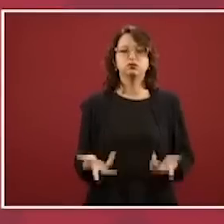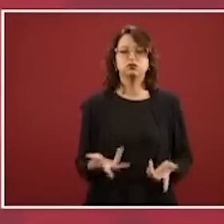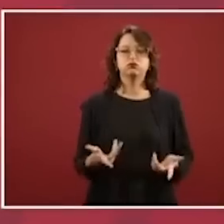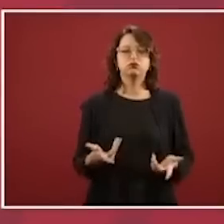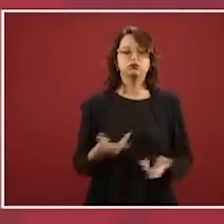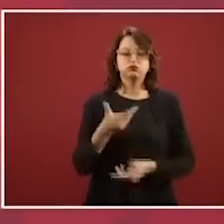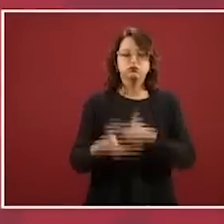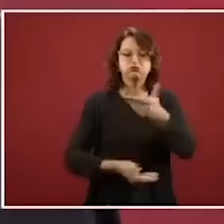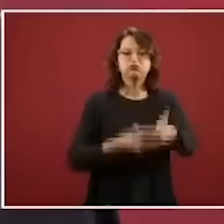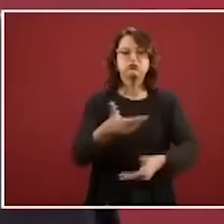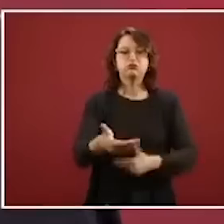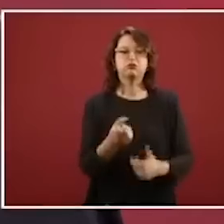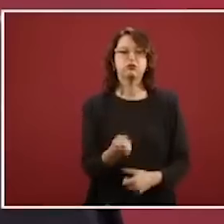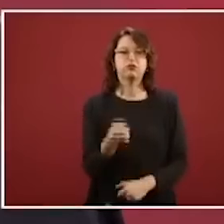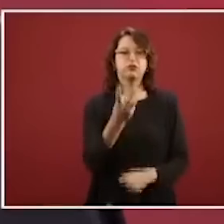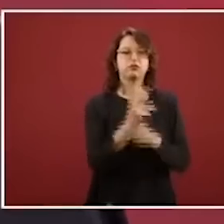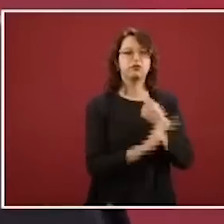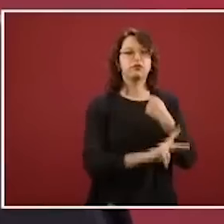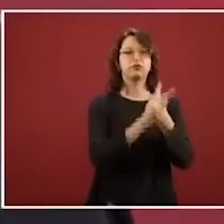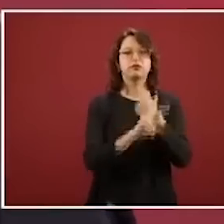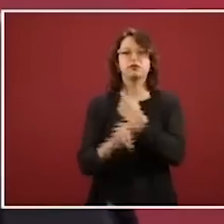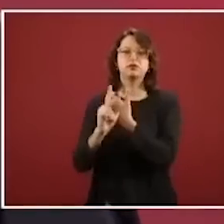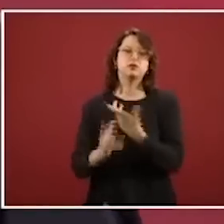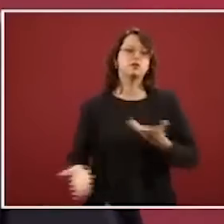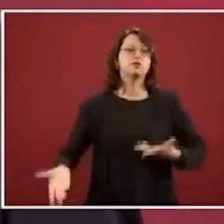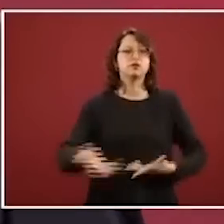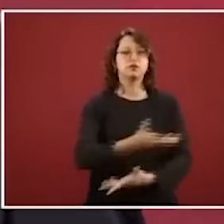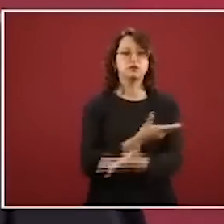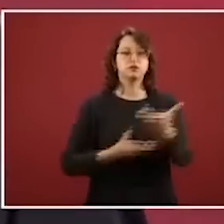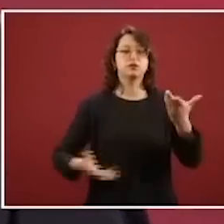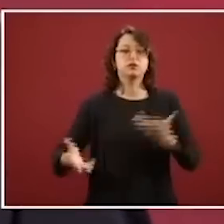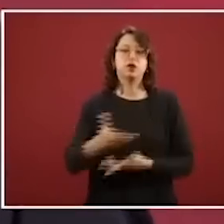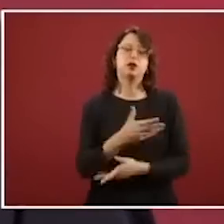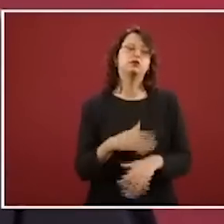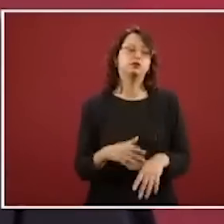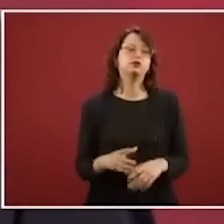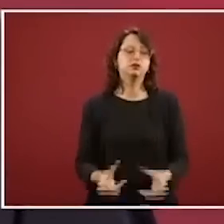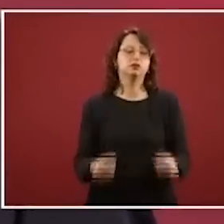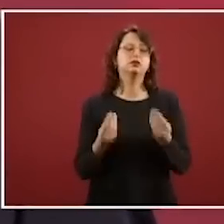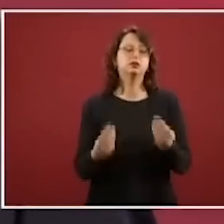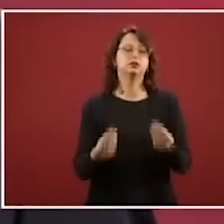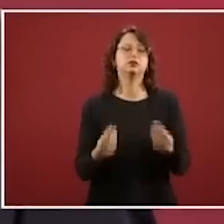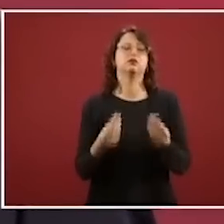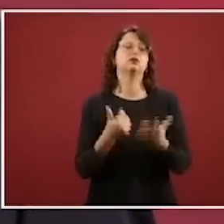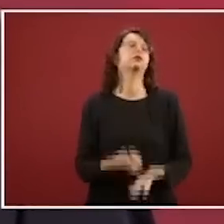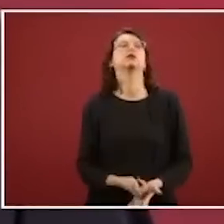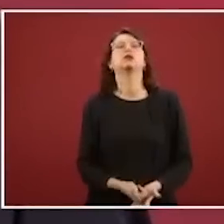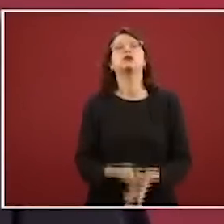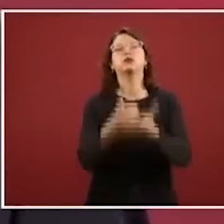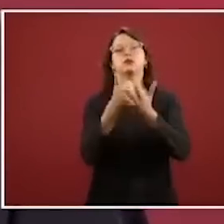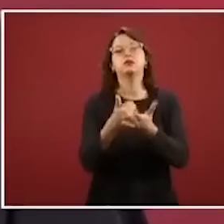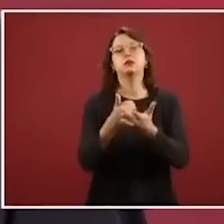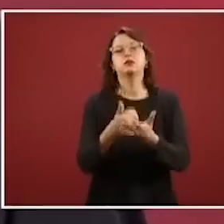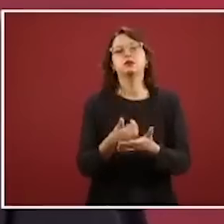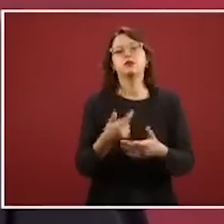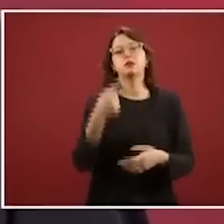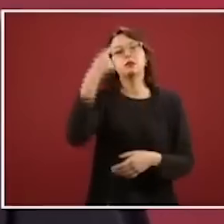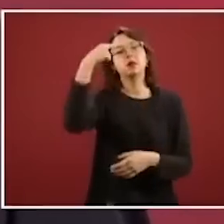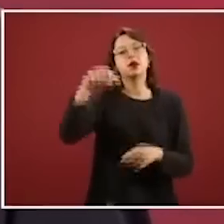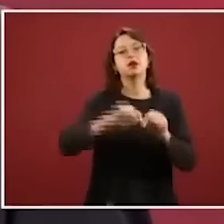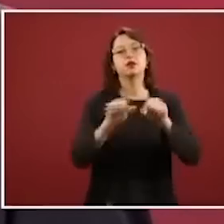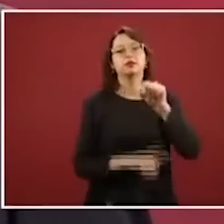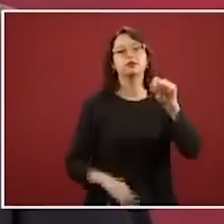cooperación entre los tres países, y esto va a ayudar mucho, mucho, mucho la economía de